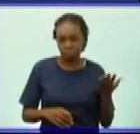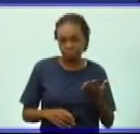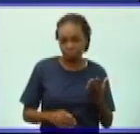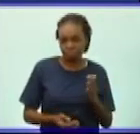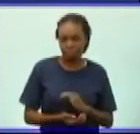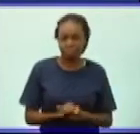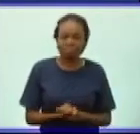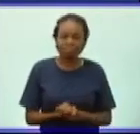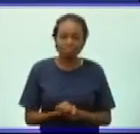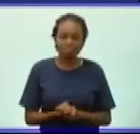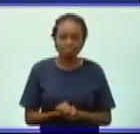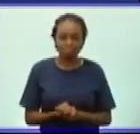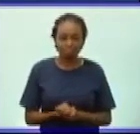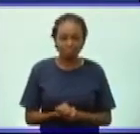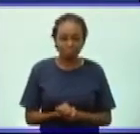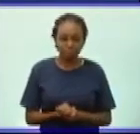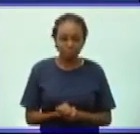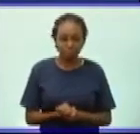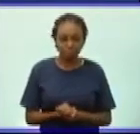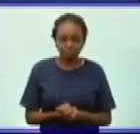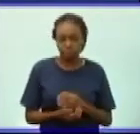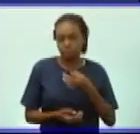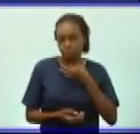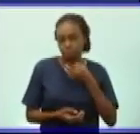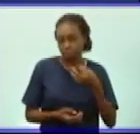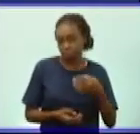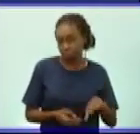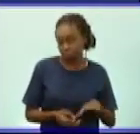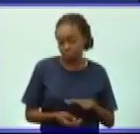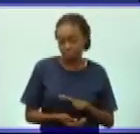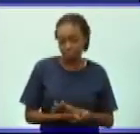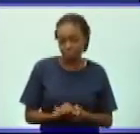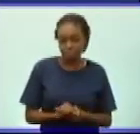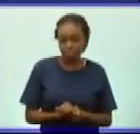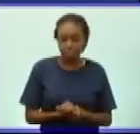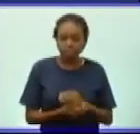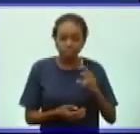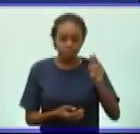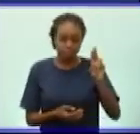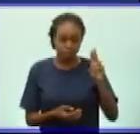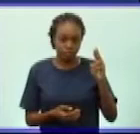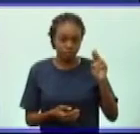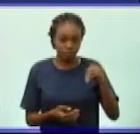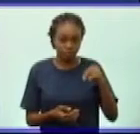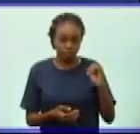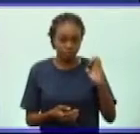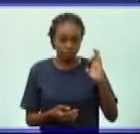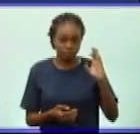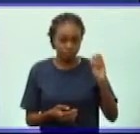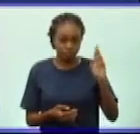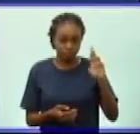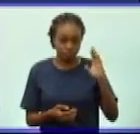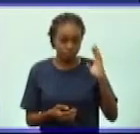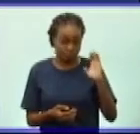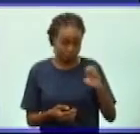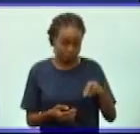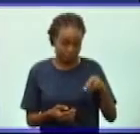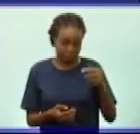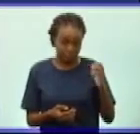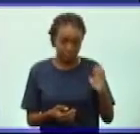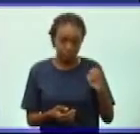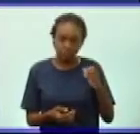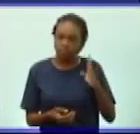o no uniforme. Si el movimiento era uniforme, la velocidad es una constante, y si el movimiento es